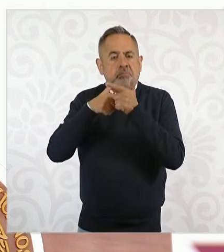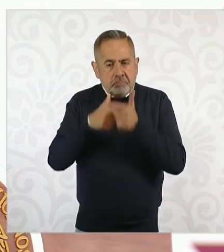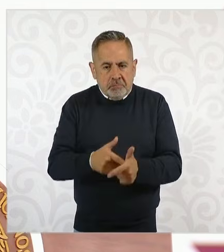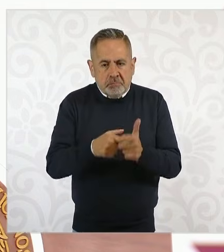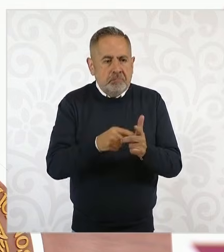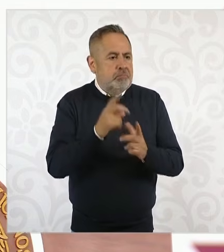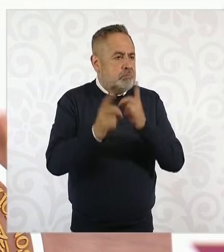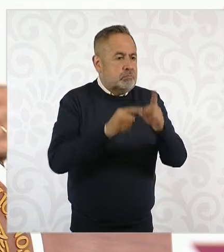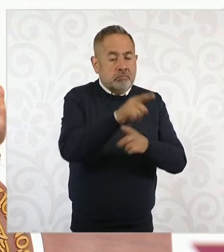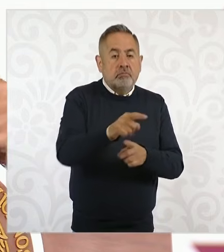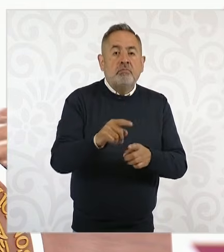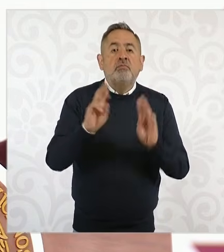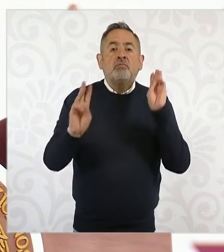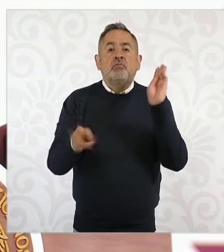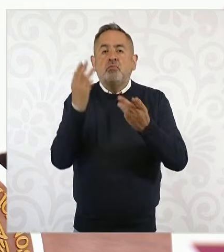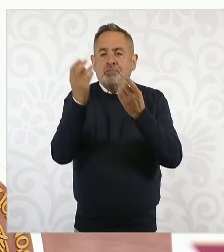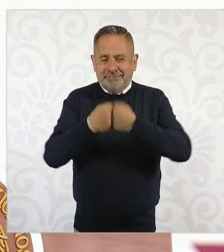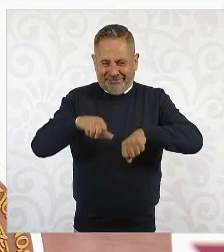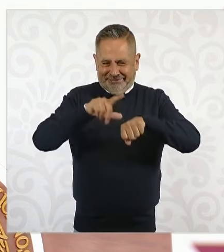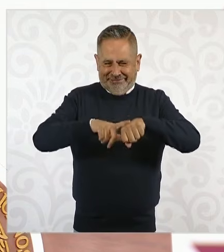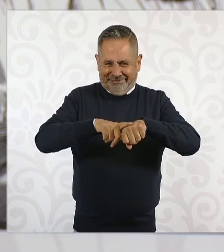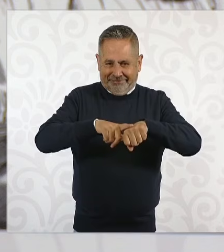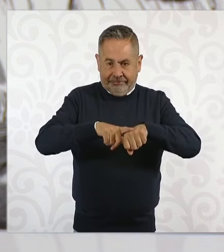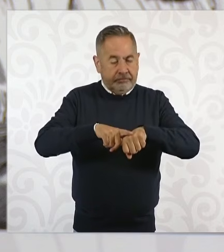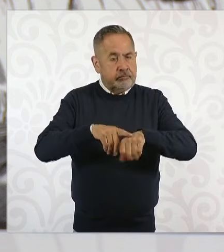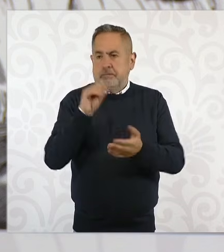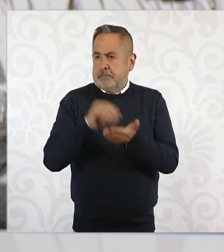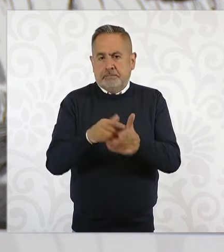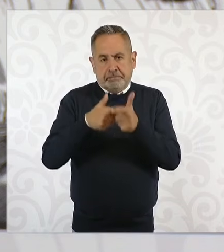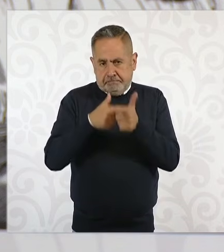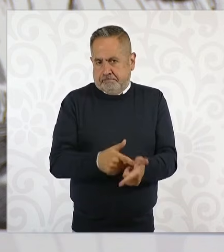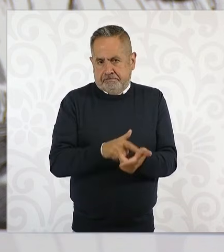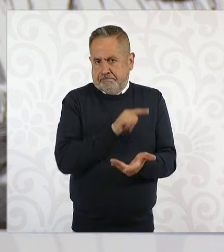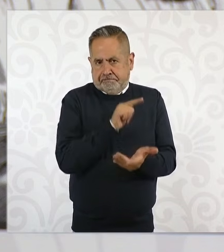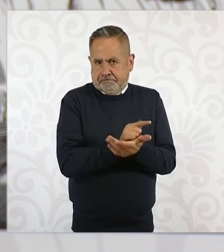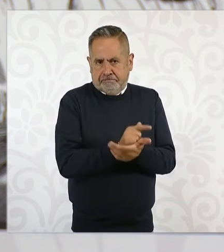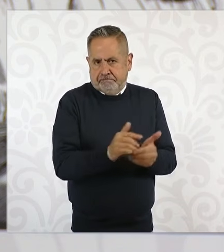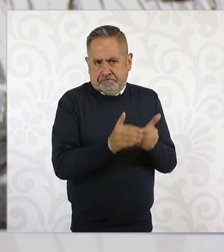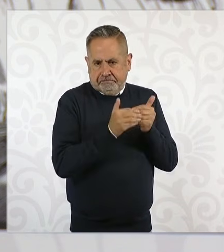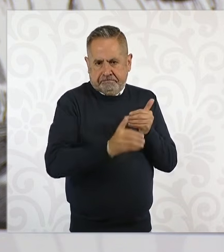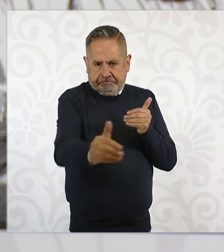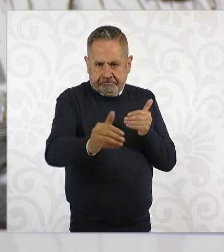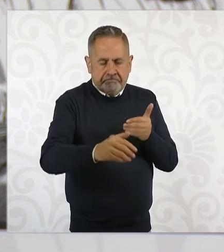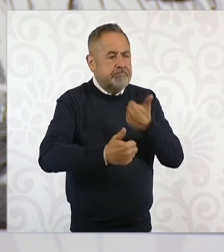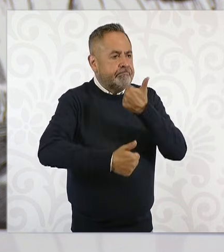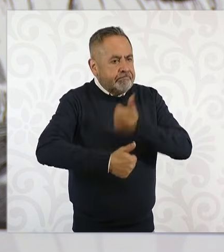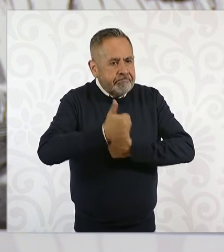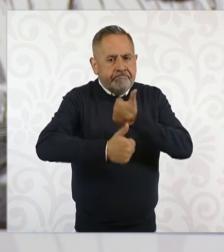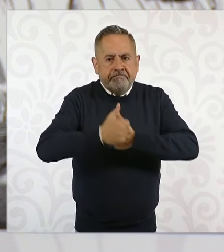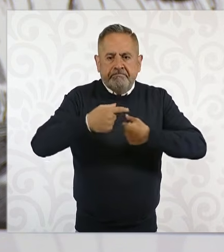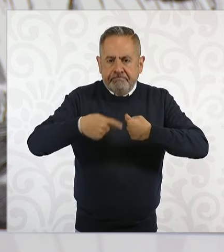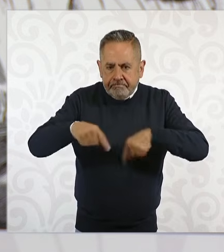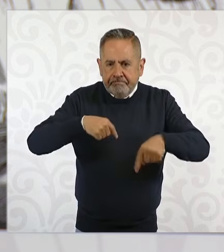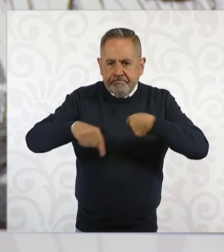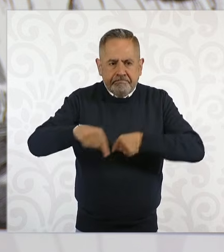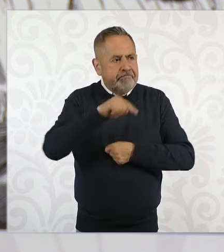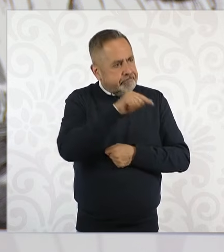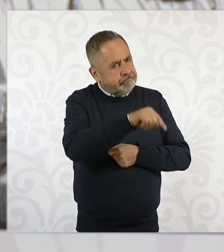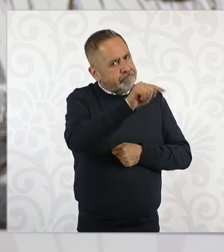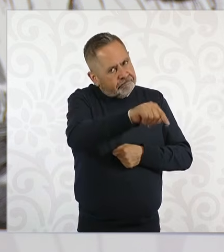El Mundial Social es algo que ya permanece para todos los años. Todas las competencias de fútbol que se